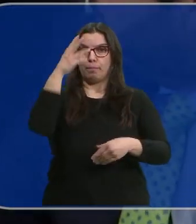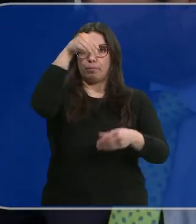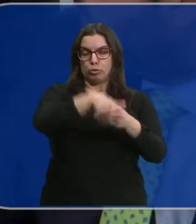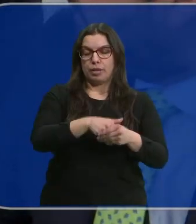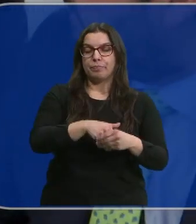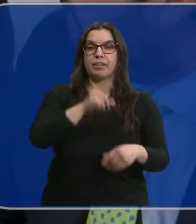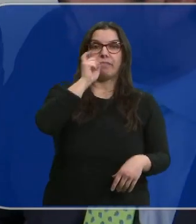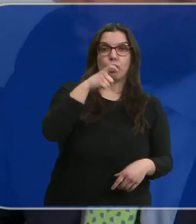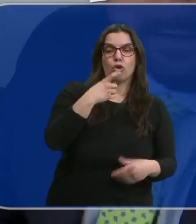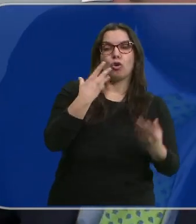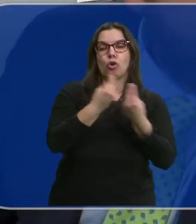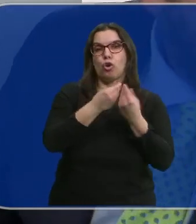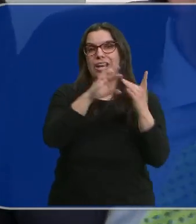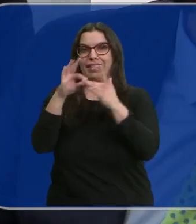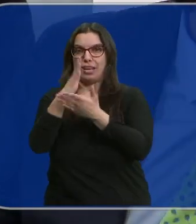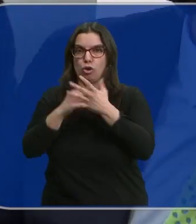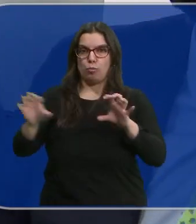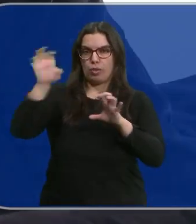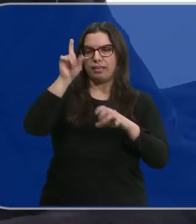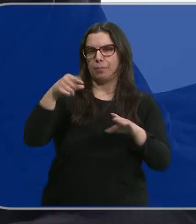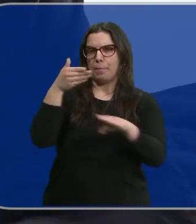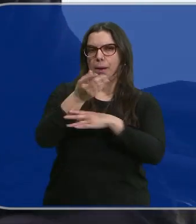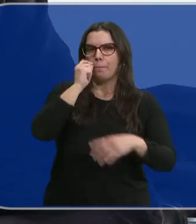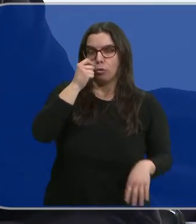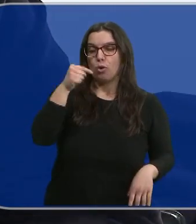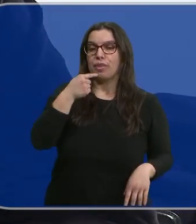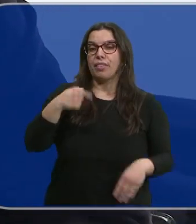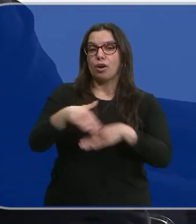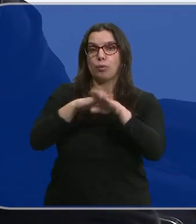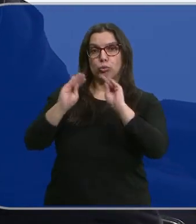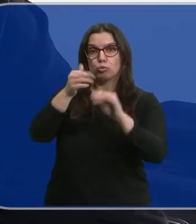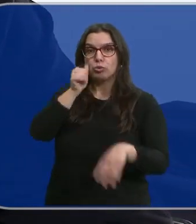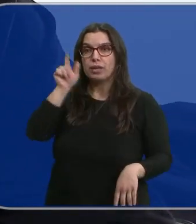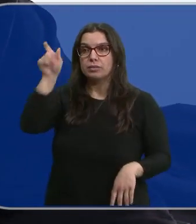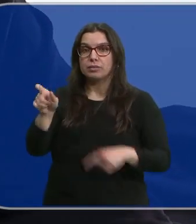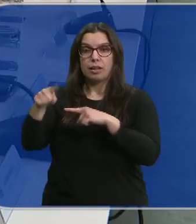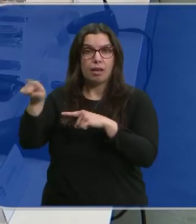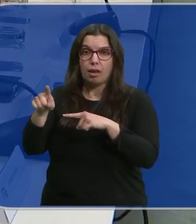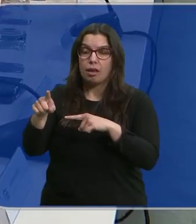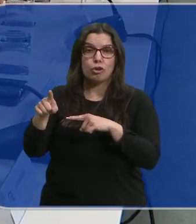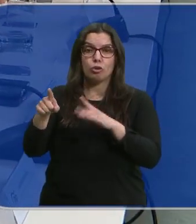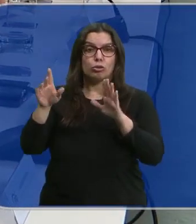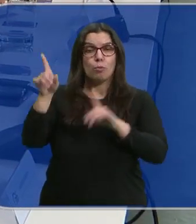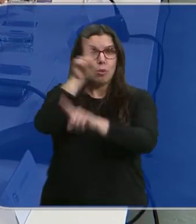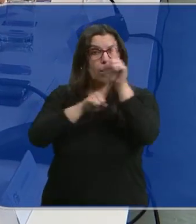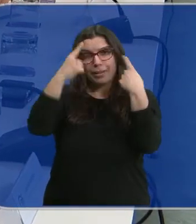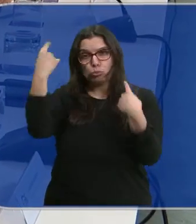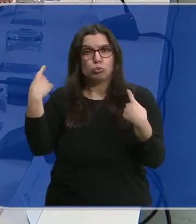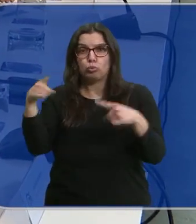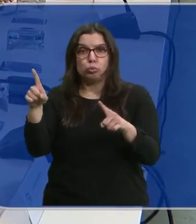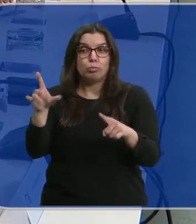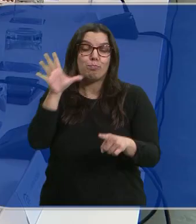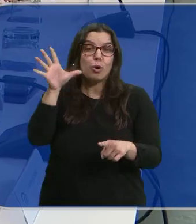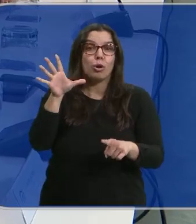varones territoriales, entre los que ha estado Alfonso Fernández Mañueco. Dice que el gobierno de Sánchez se ha metido por su propia cuenta en esos problemas al